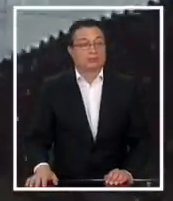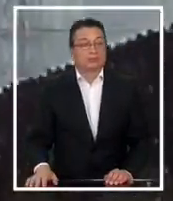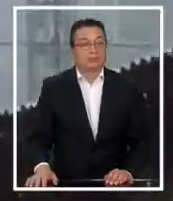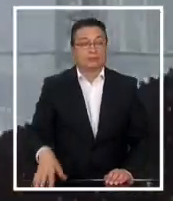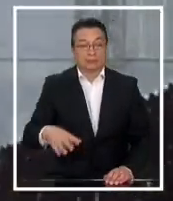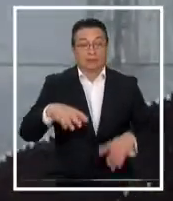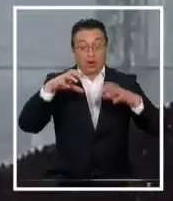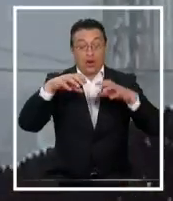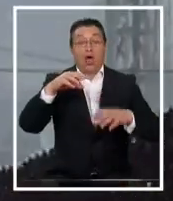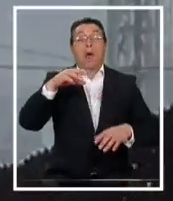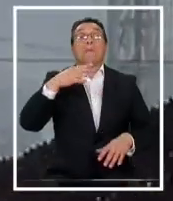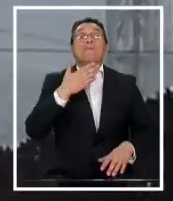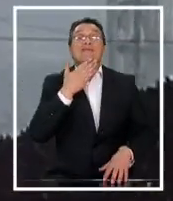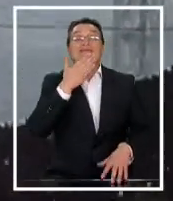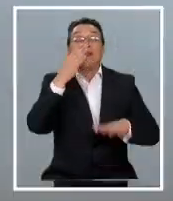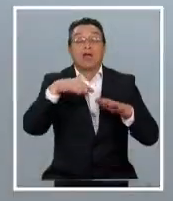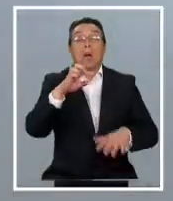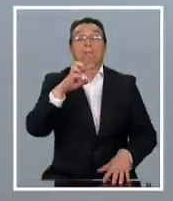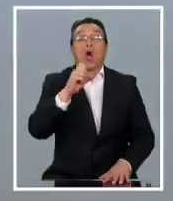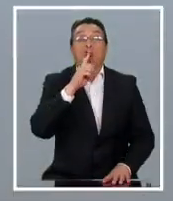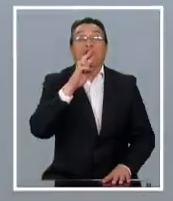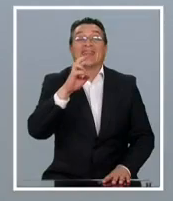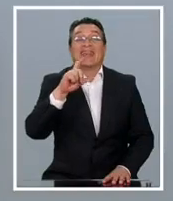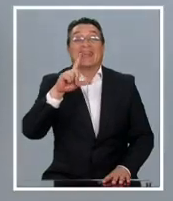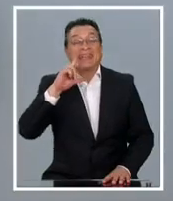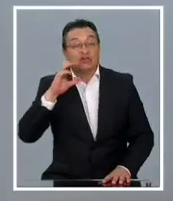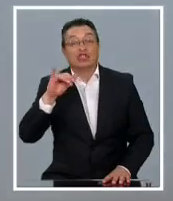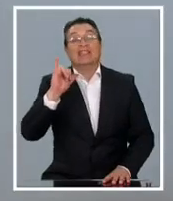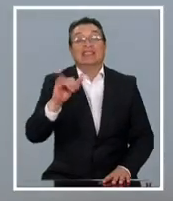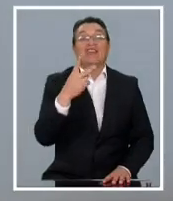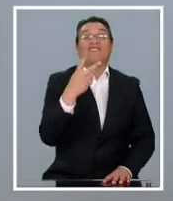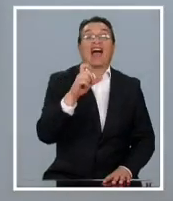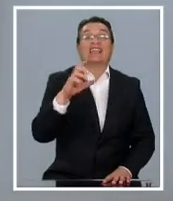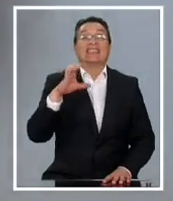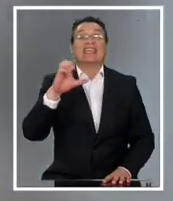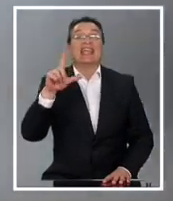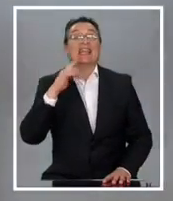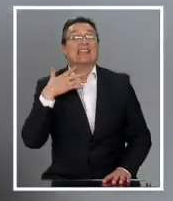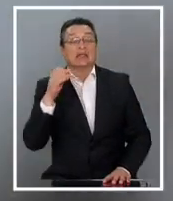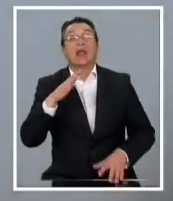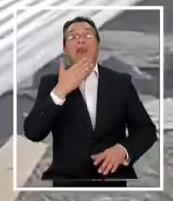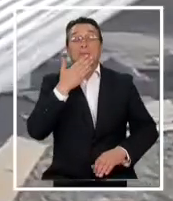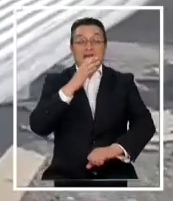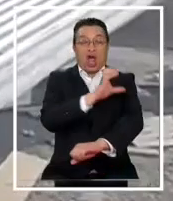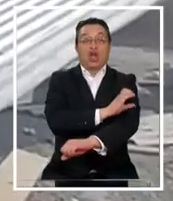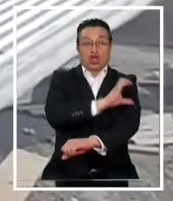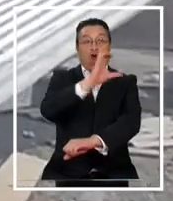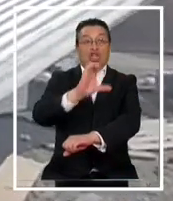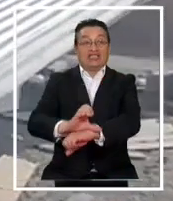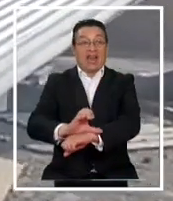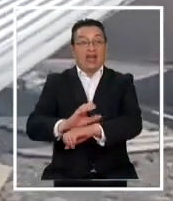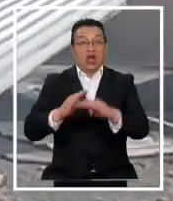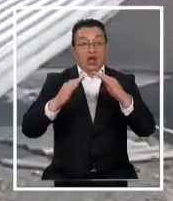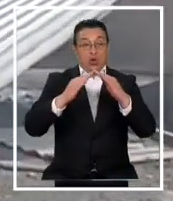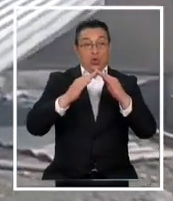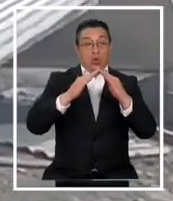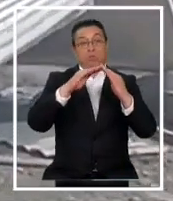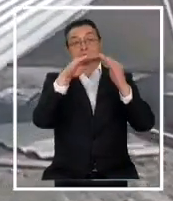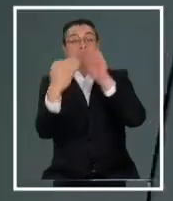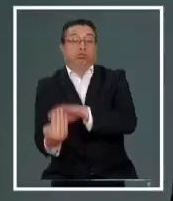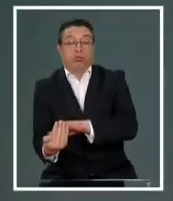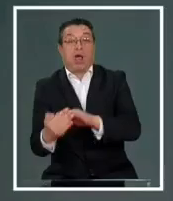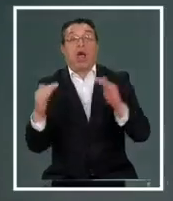Nevó en Potrerillos, en la región de Atacama, y en el Valle del Elqui. Más al norte, en Colchane, el viento derribó esta